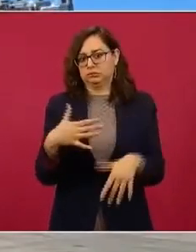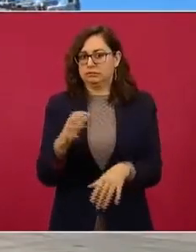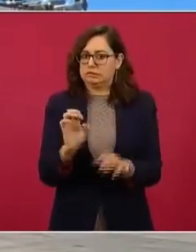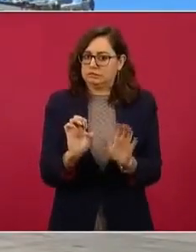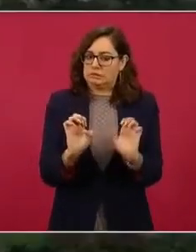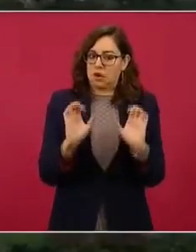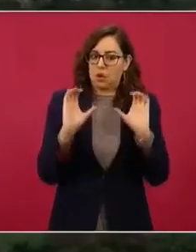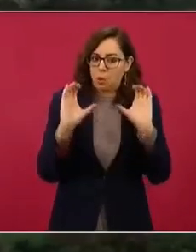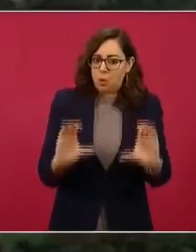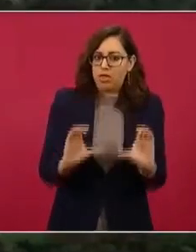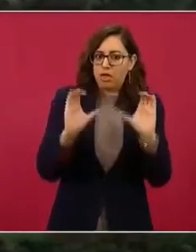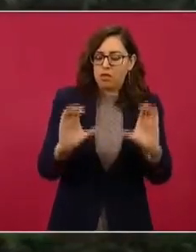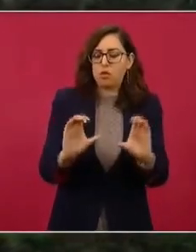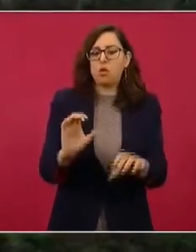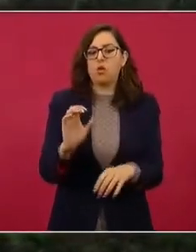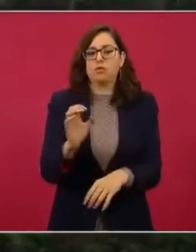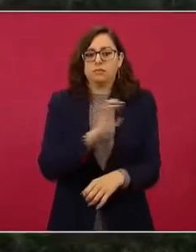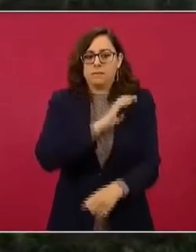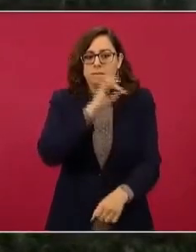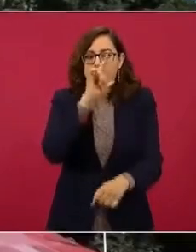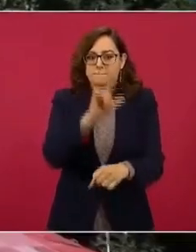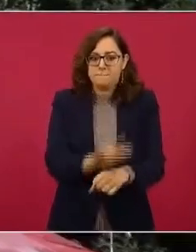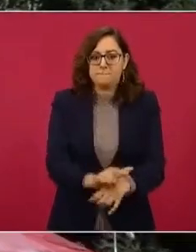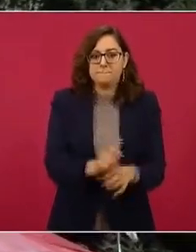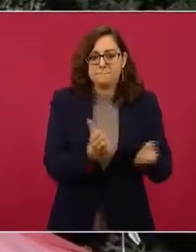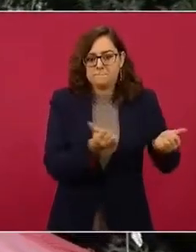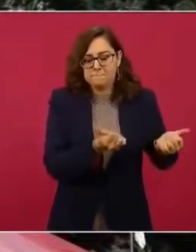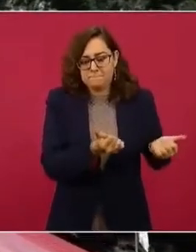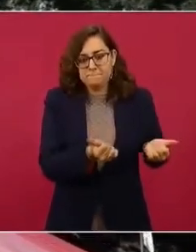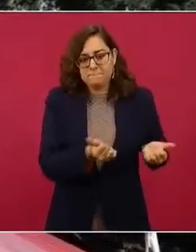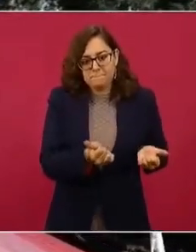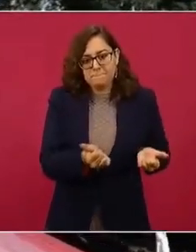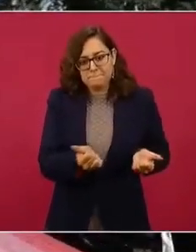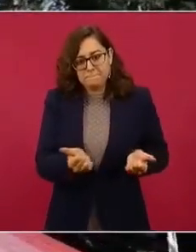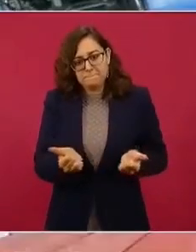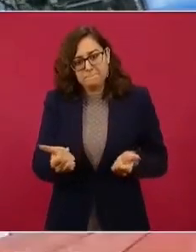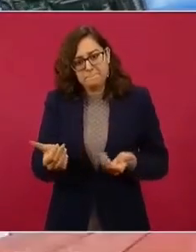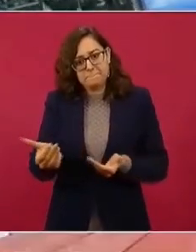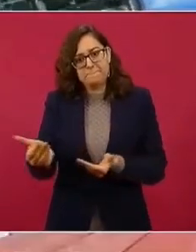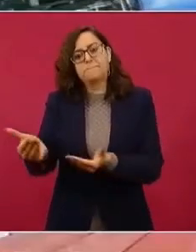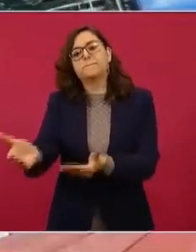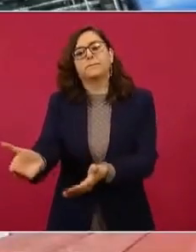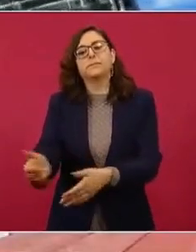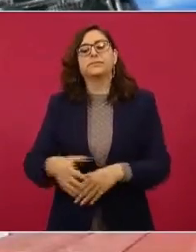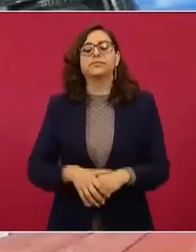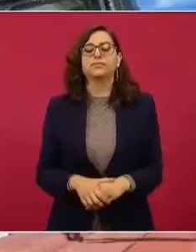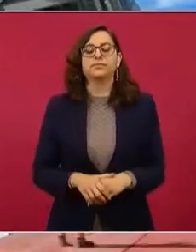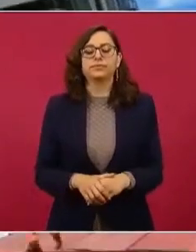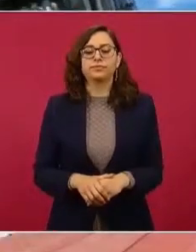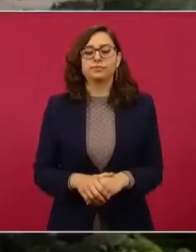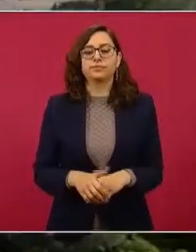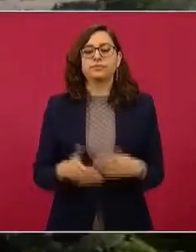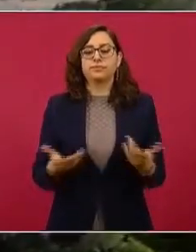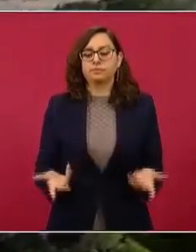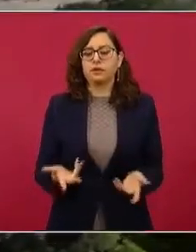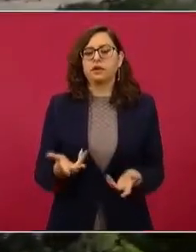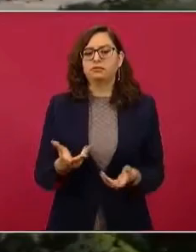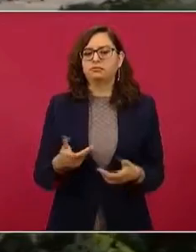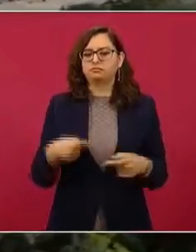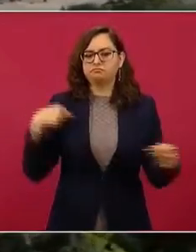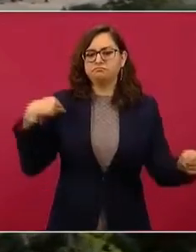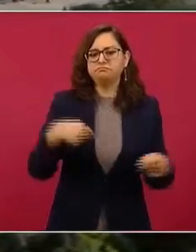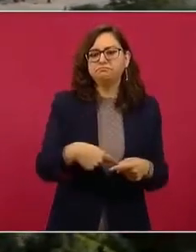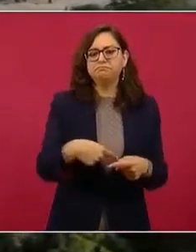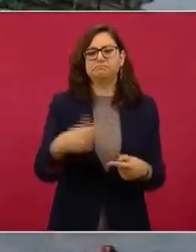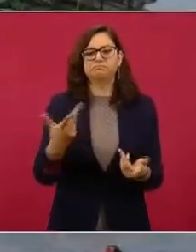permiten transportar los equipos de manera práctica y segura hacia el área de recepción previamente acondicionada. Este traslado resulta relativamente corto